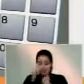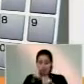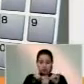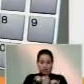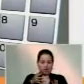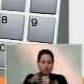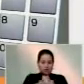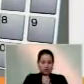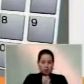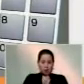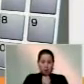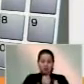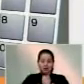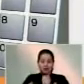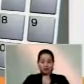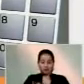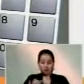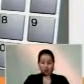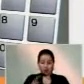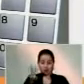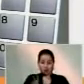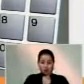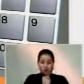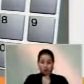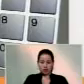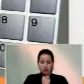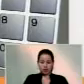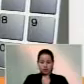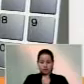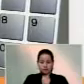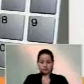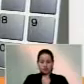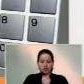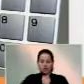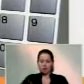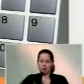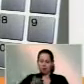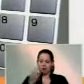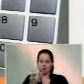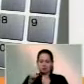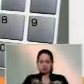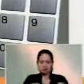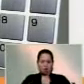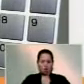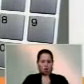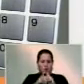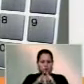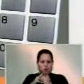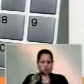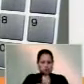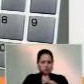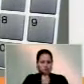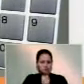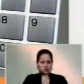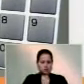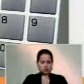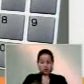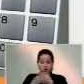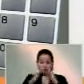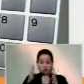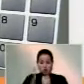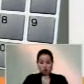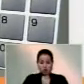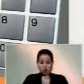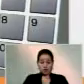situación que se está viviendo ahora en Venezuela. Sonia, la importancia de este encuentro que sostienen no solamente con